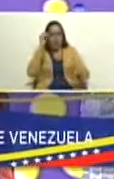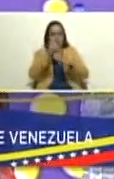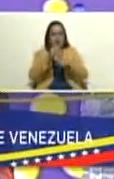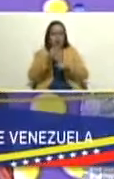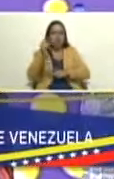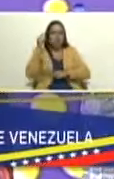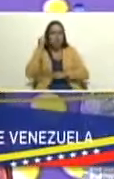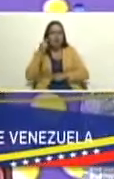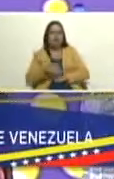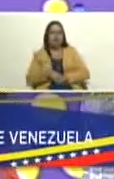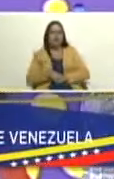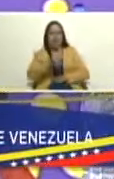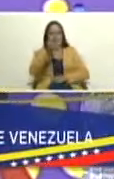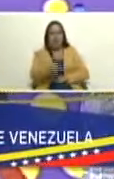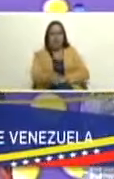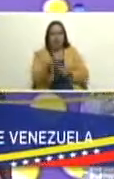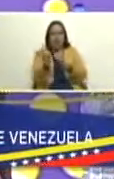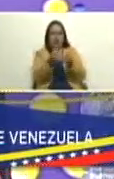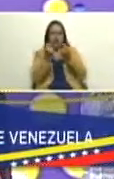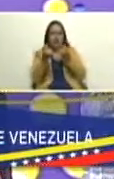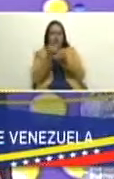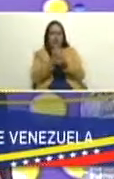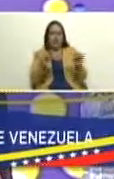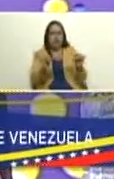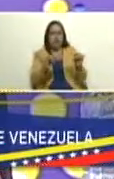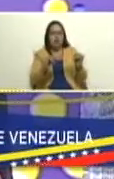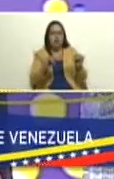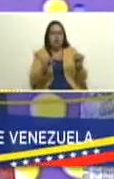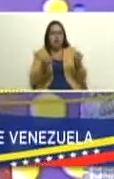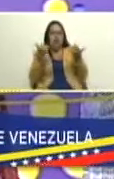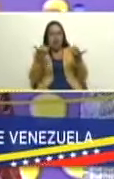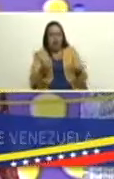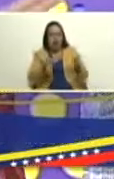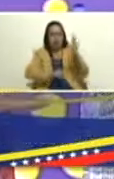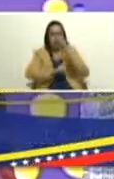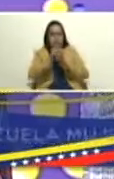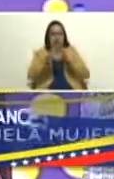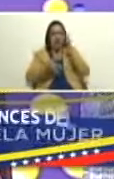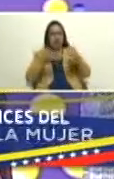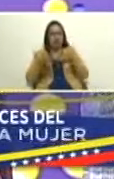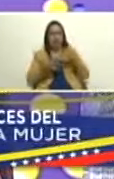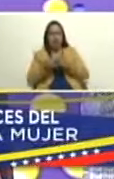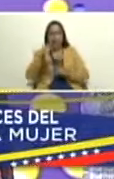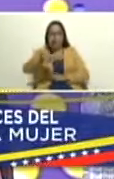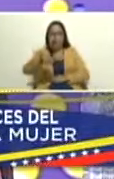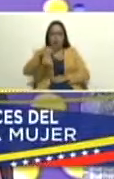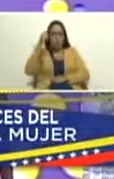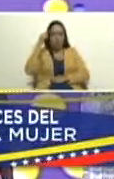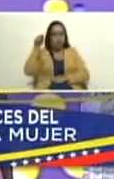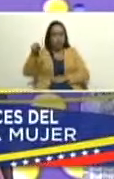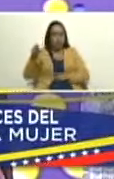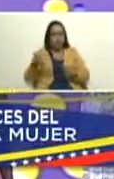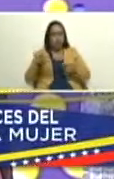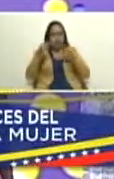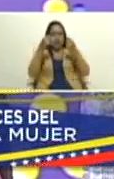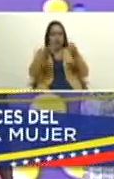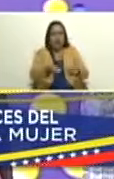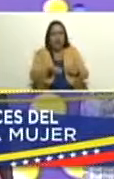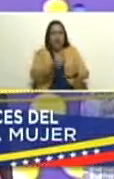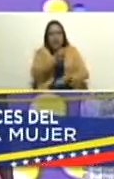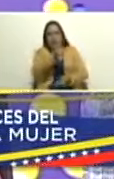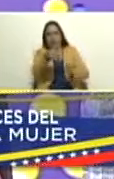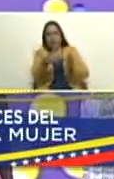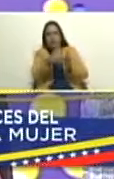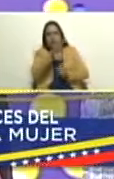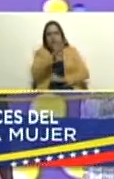económico independiente. Y hemos venido desarrollando ya actividades. Hoy, el día de hoy, usted está entregando, presidente,